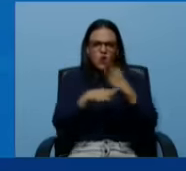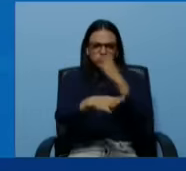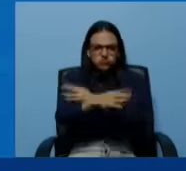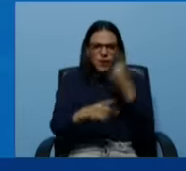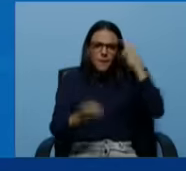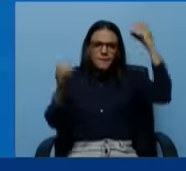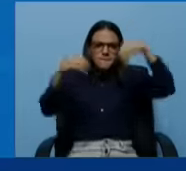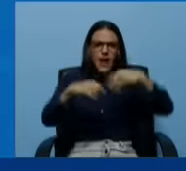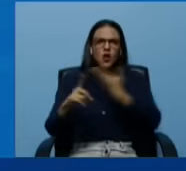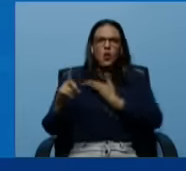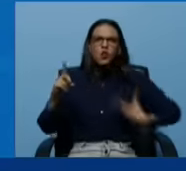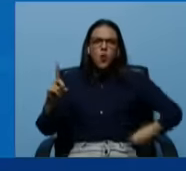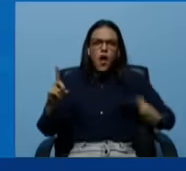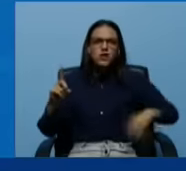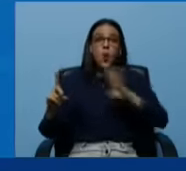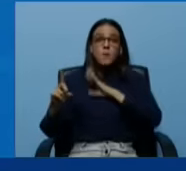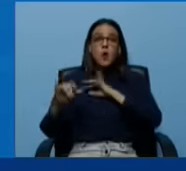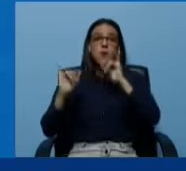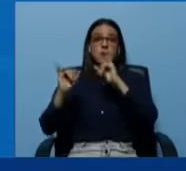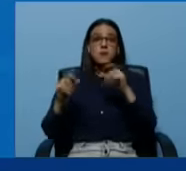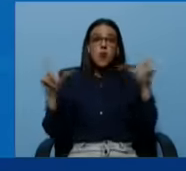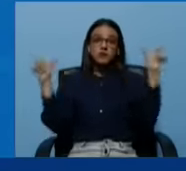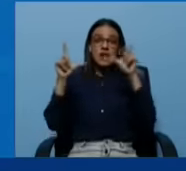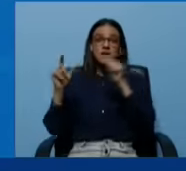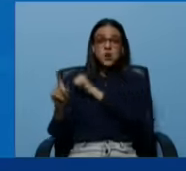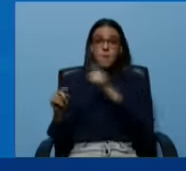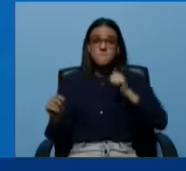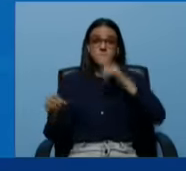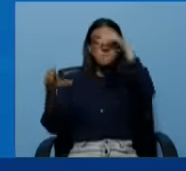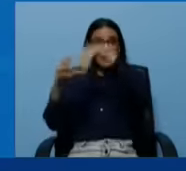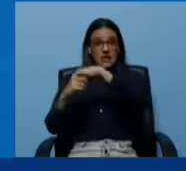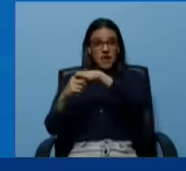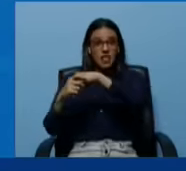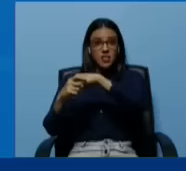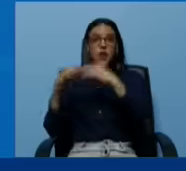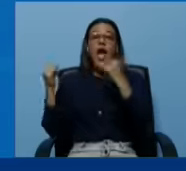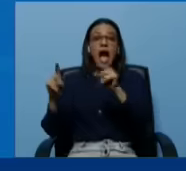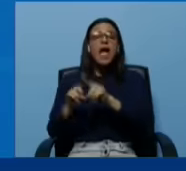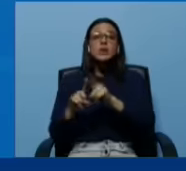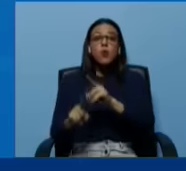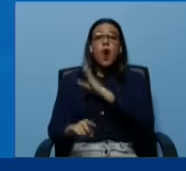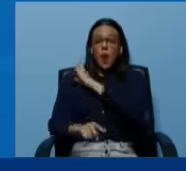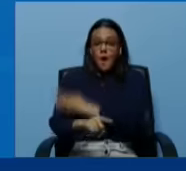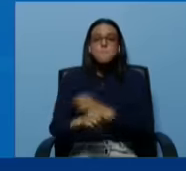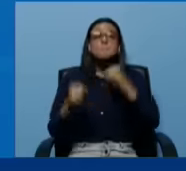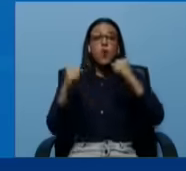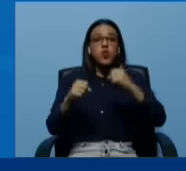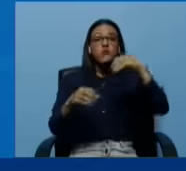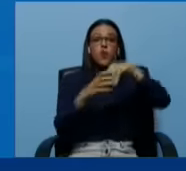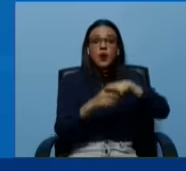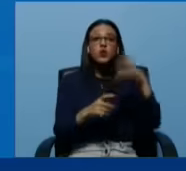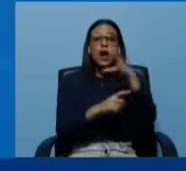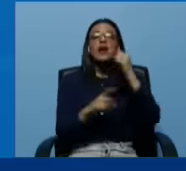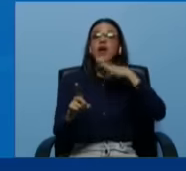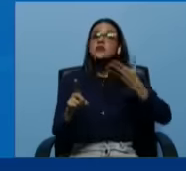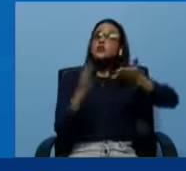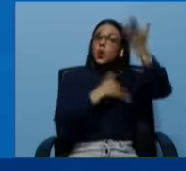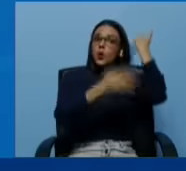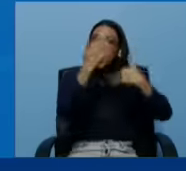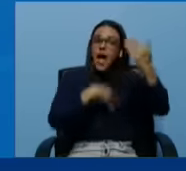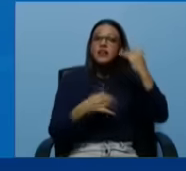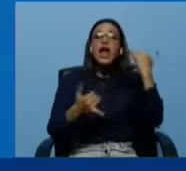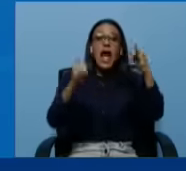las televisoras, todas las televisoras privadas, muy poderosas para entonces. Aquí hay gente muy joven que